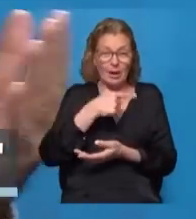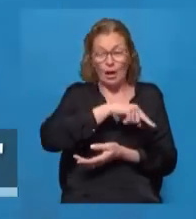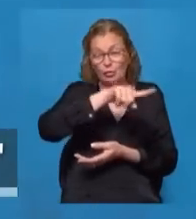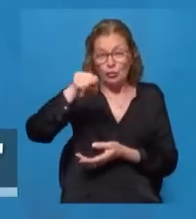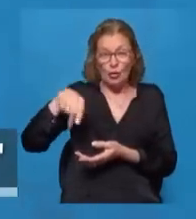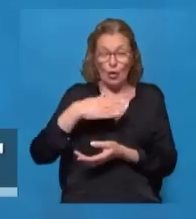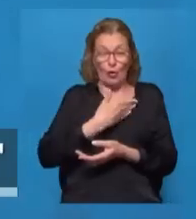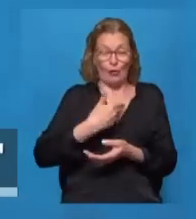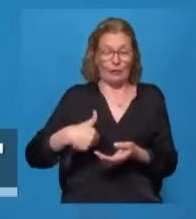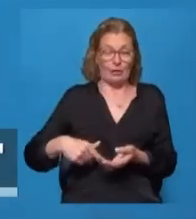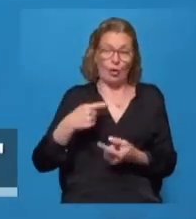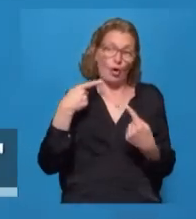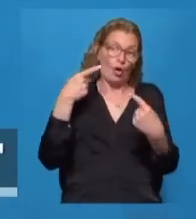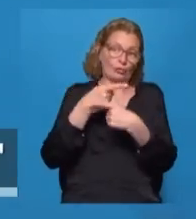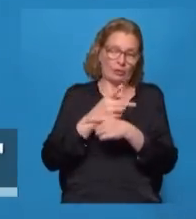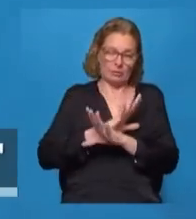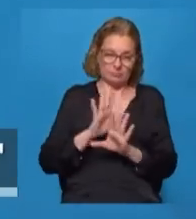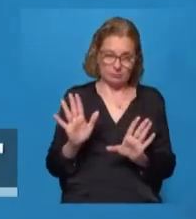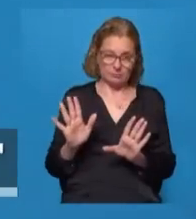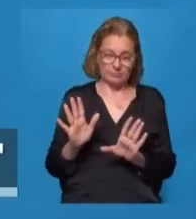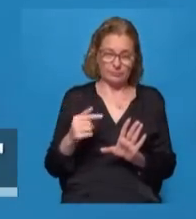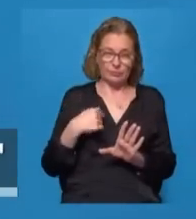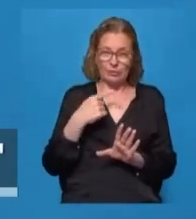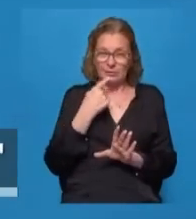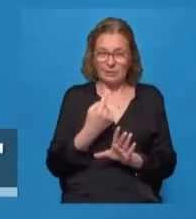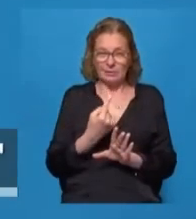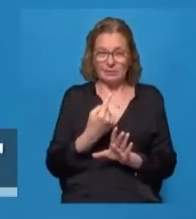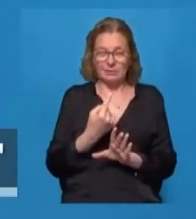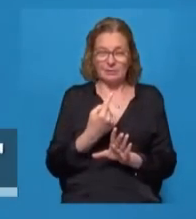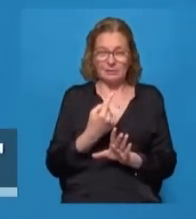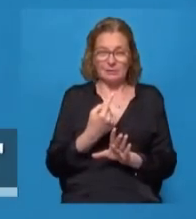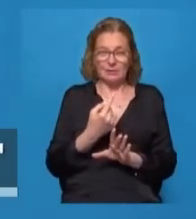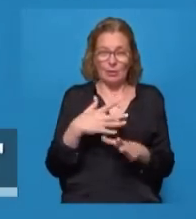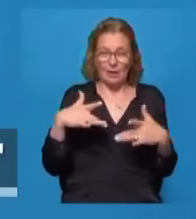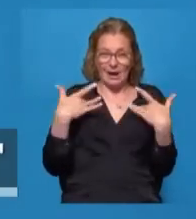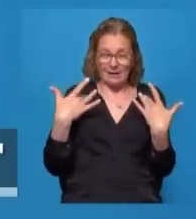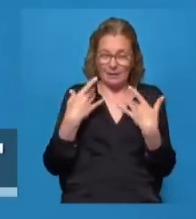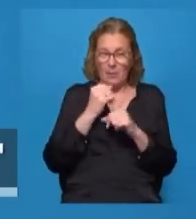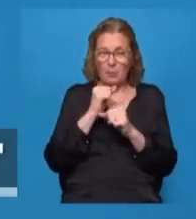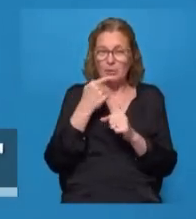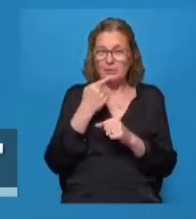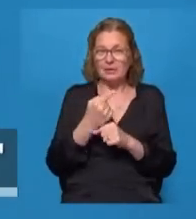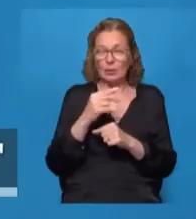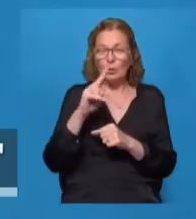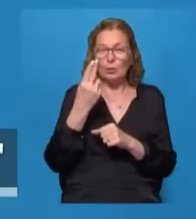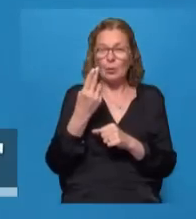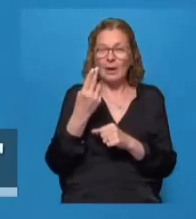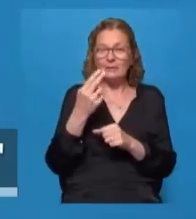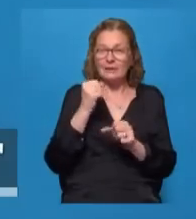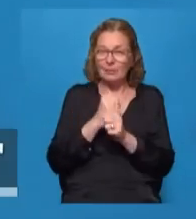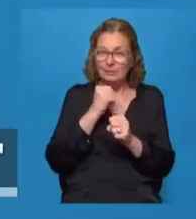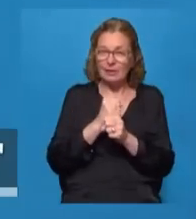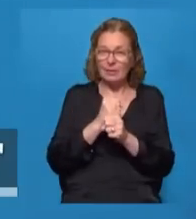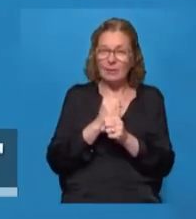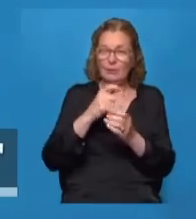gobiernos y yo te digo con gran alegría puedo decir que en Uruguay soberano están trabajando y